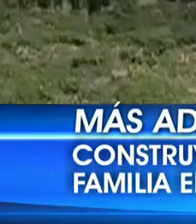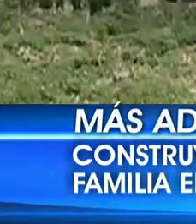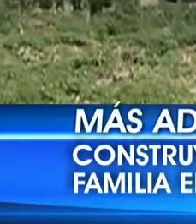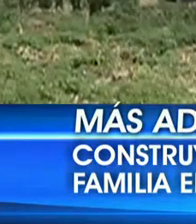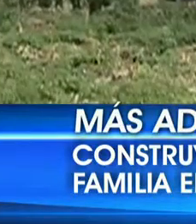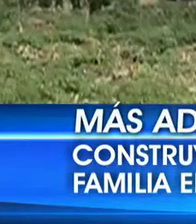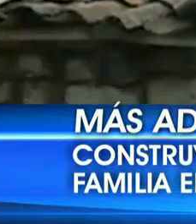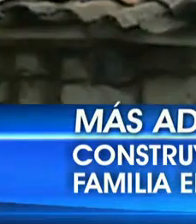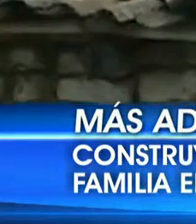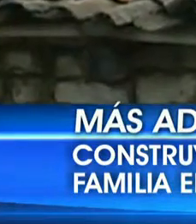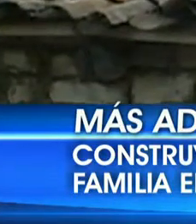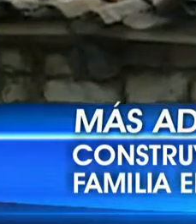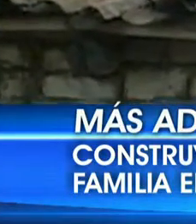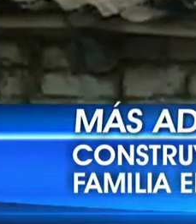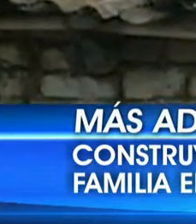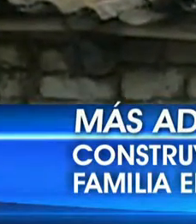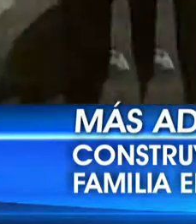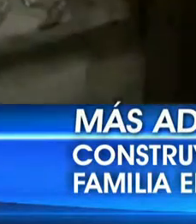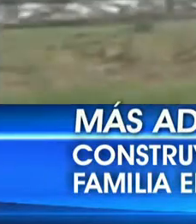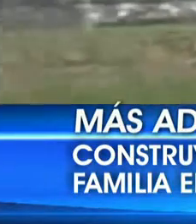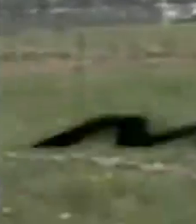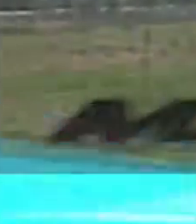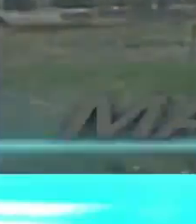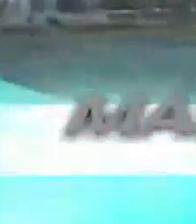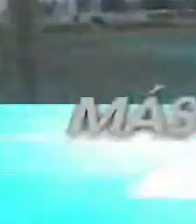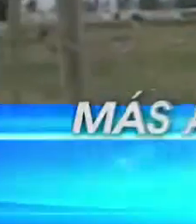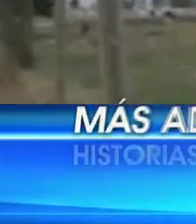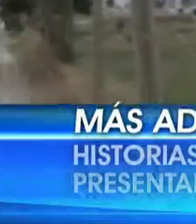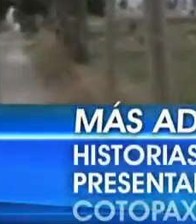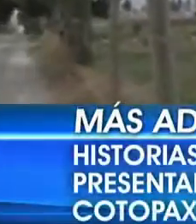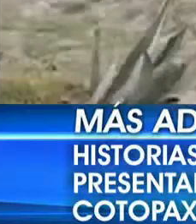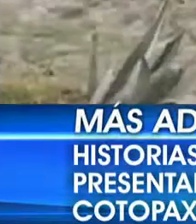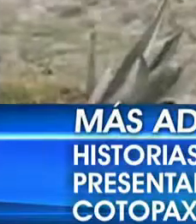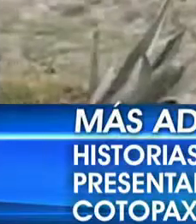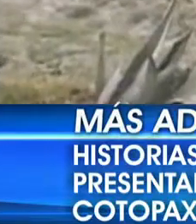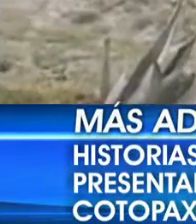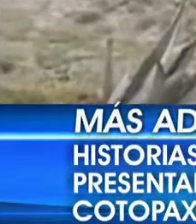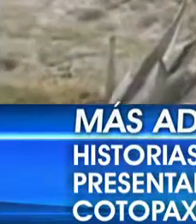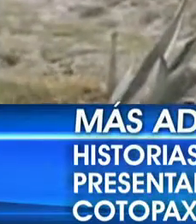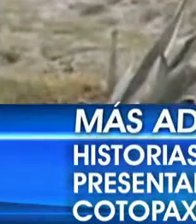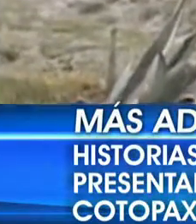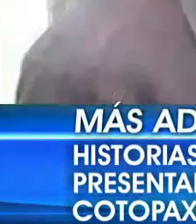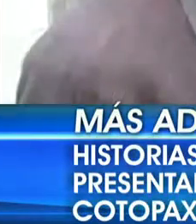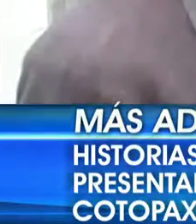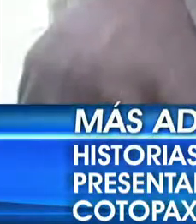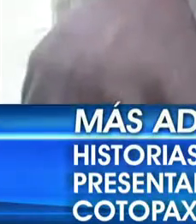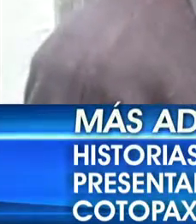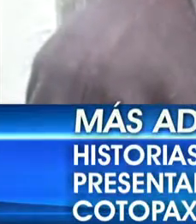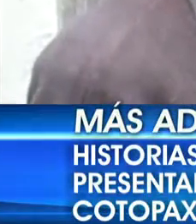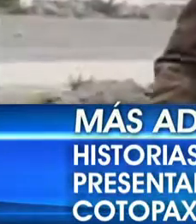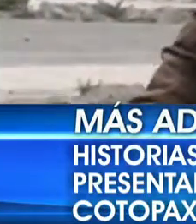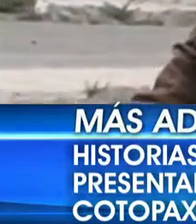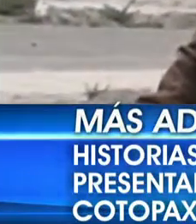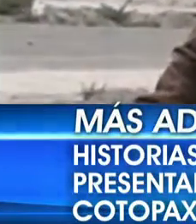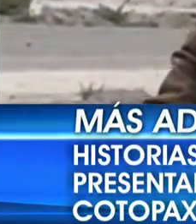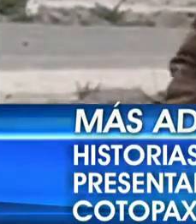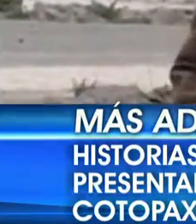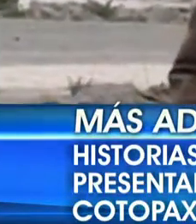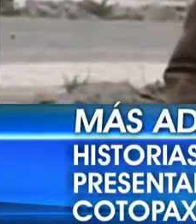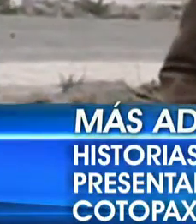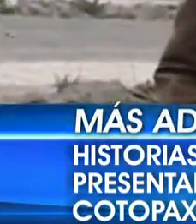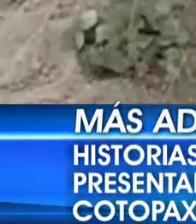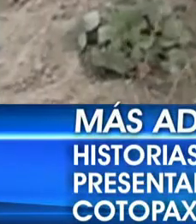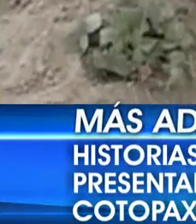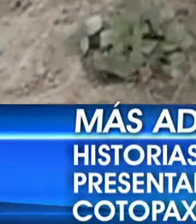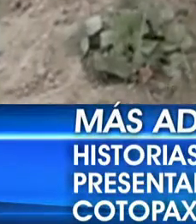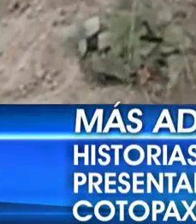historia única y maravillosa. Y además conoceremos la historia de 2 adultos mayores que decidieron seguir viviendo en las